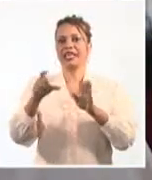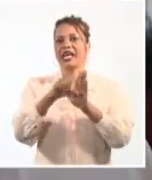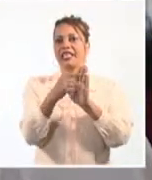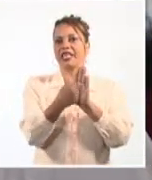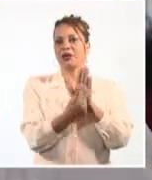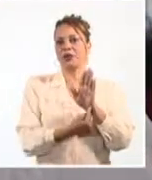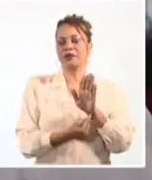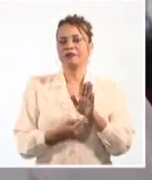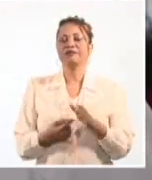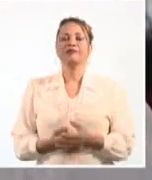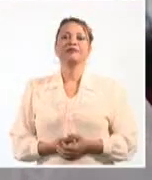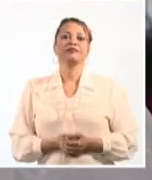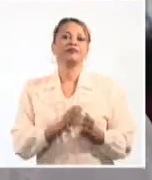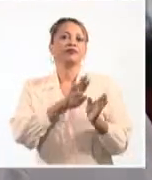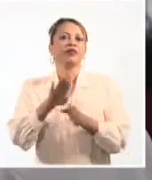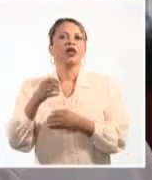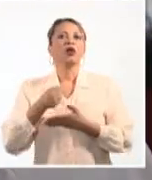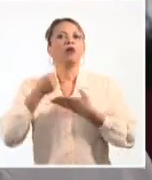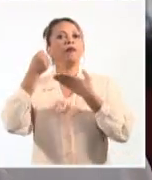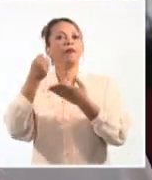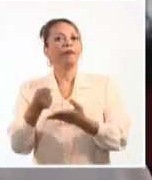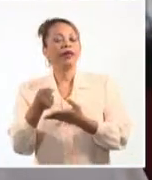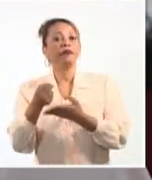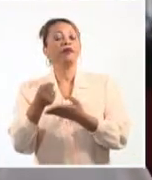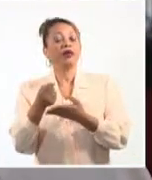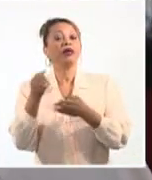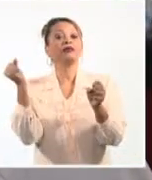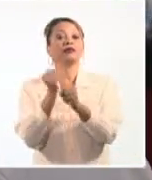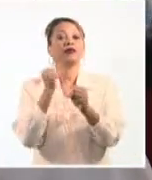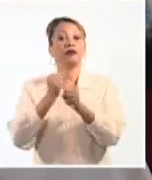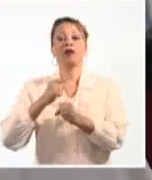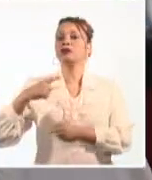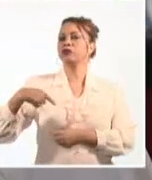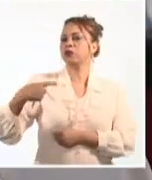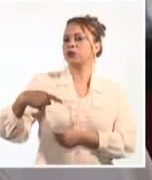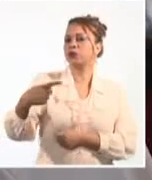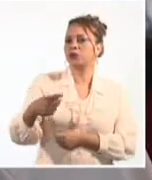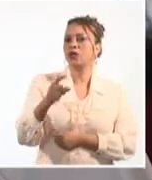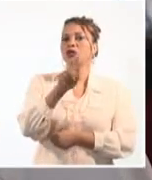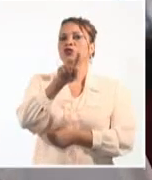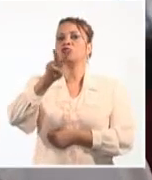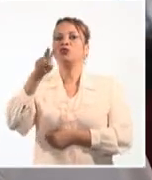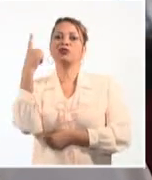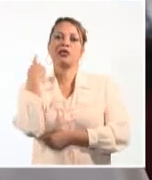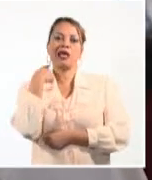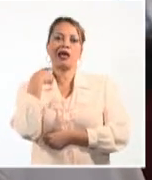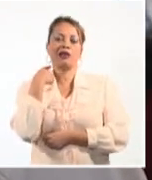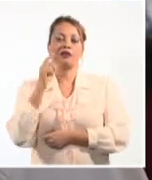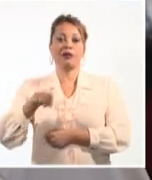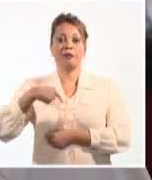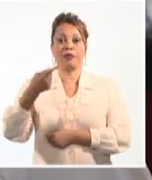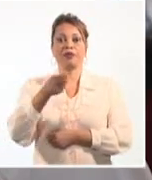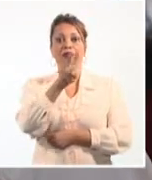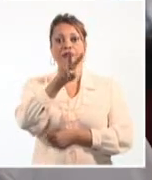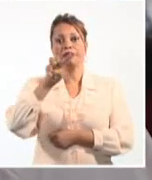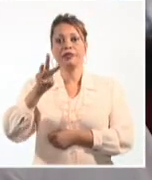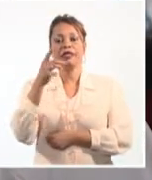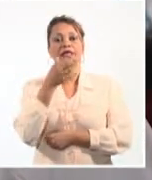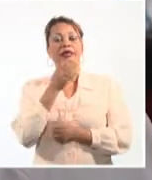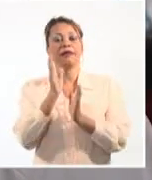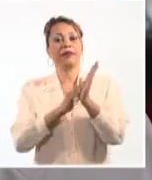premio a una persona o a un colectivo de personas, es el premio al trabajo continuo, que durante 12 años, el próximo 23 de enero cumple 12 años